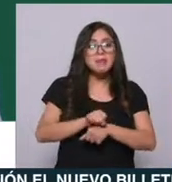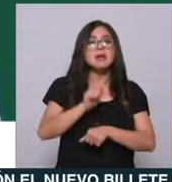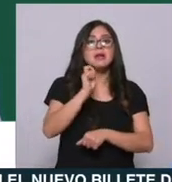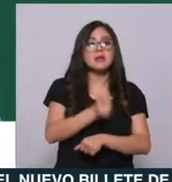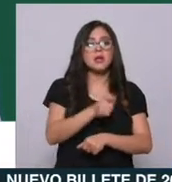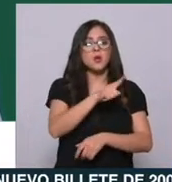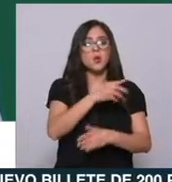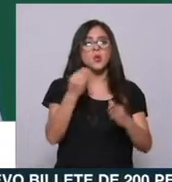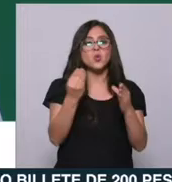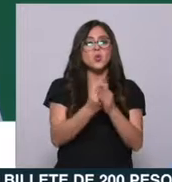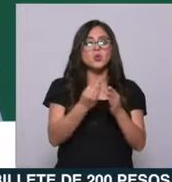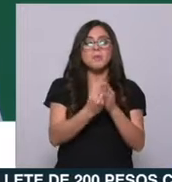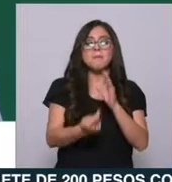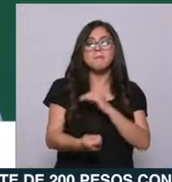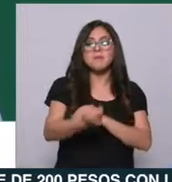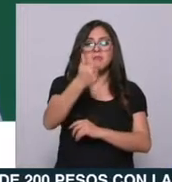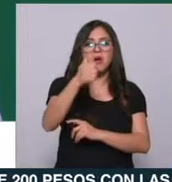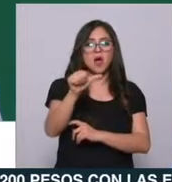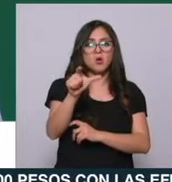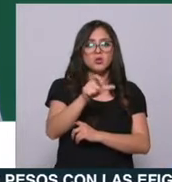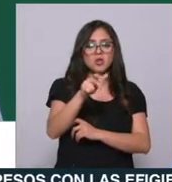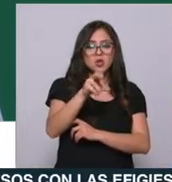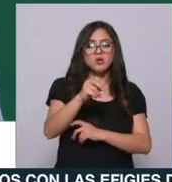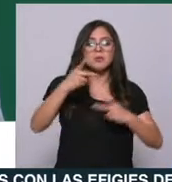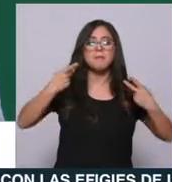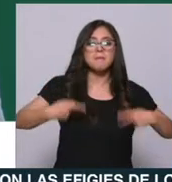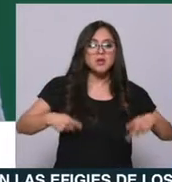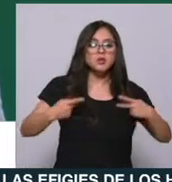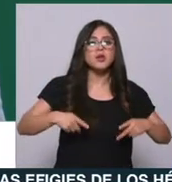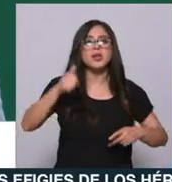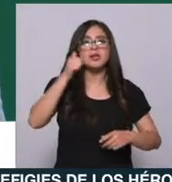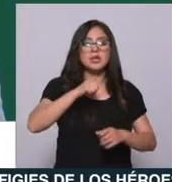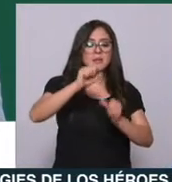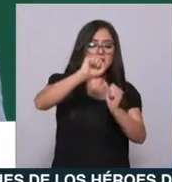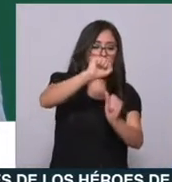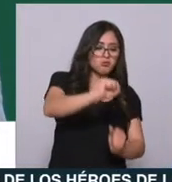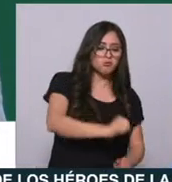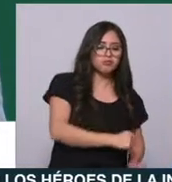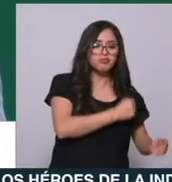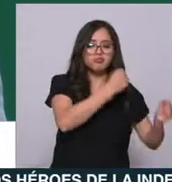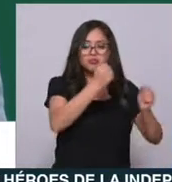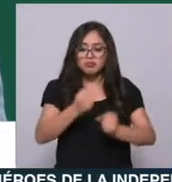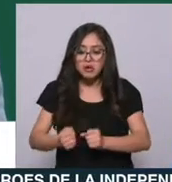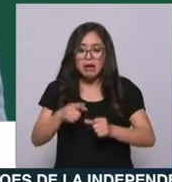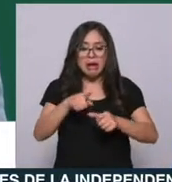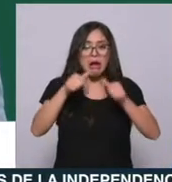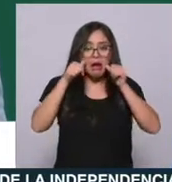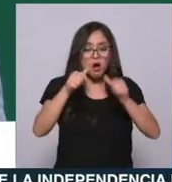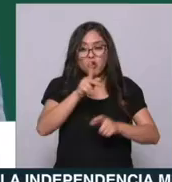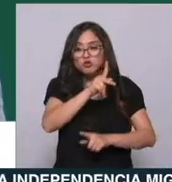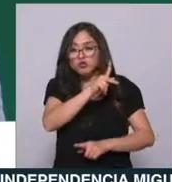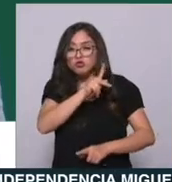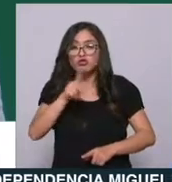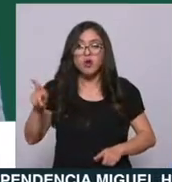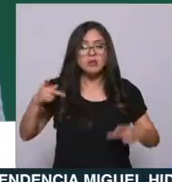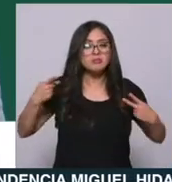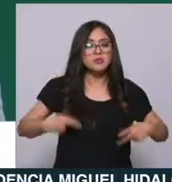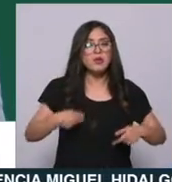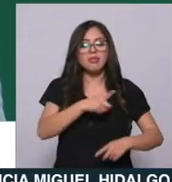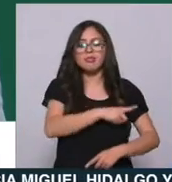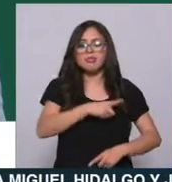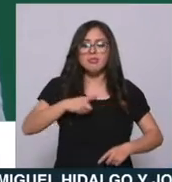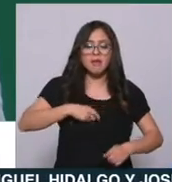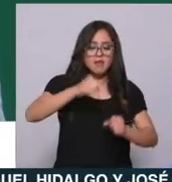primeros auxilios para prestadores de servicios turísticos, para los remeros. Y todo remero va a tener que estar